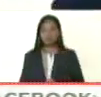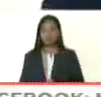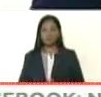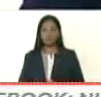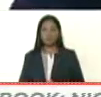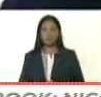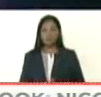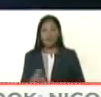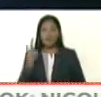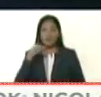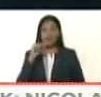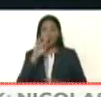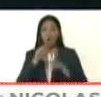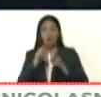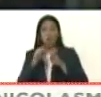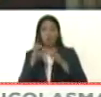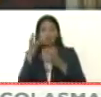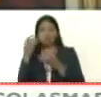aquí tengo algunos números.